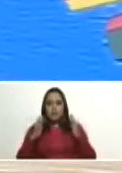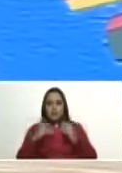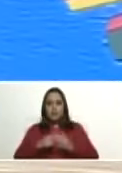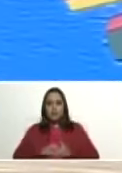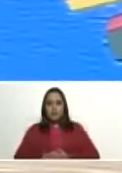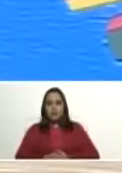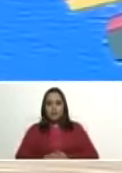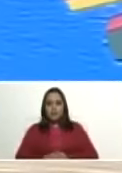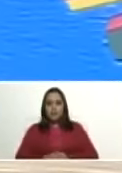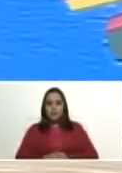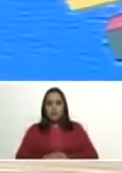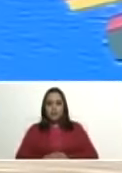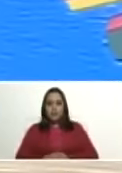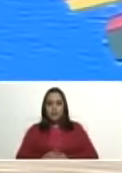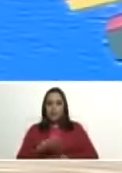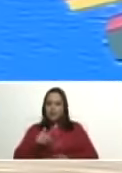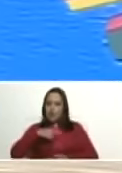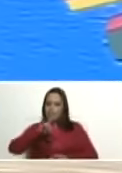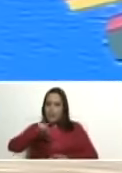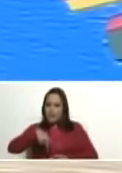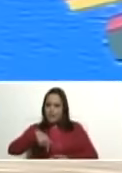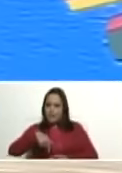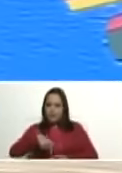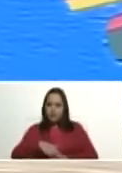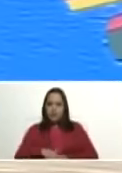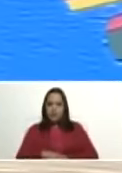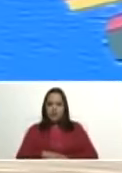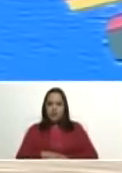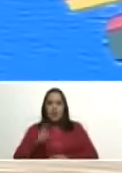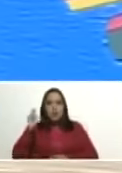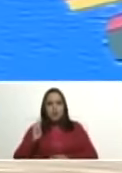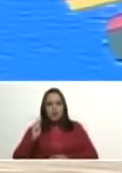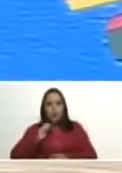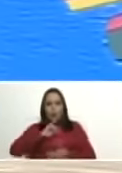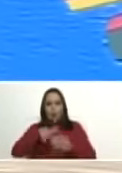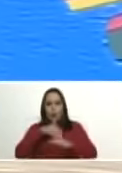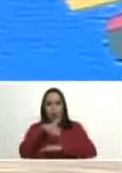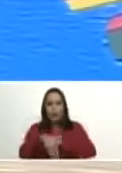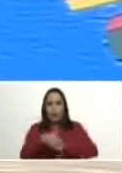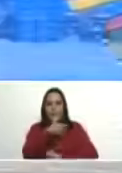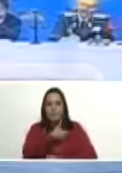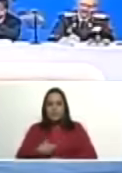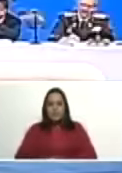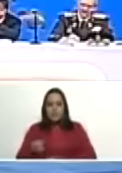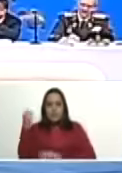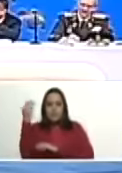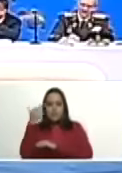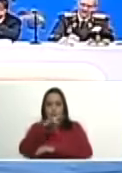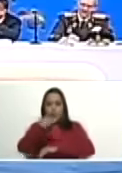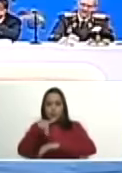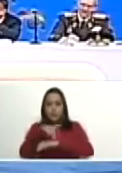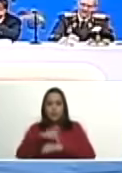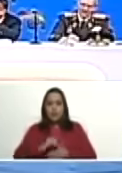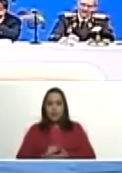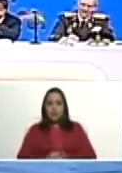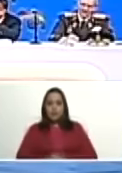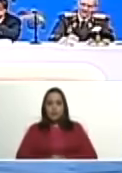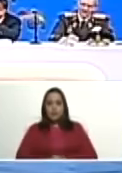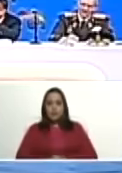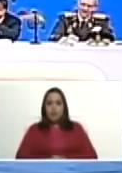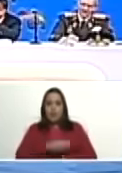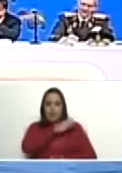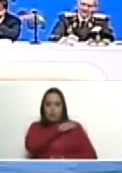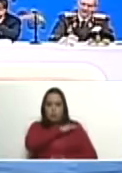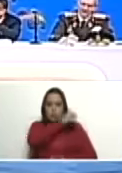Y yo me atrevería también, diputado Jorge Rodríguez, presidente de la Asamblea Nacional, general en